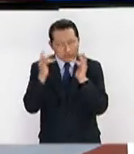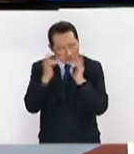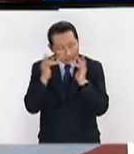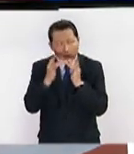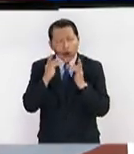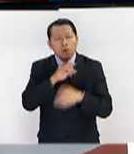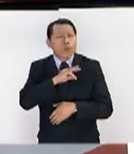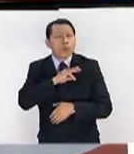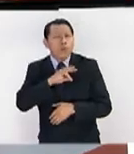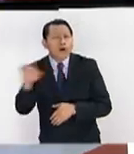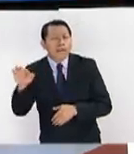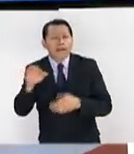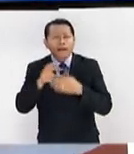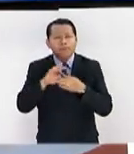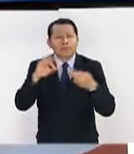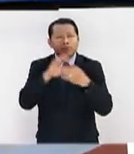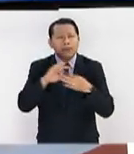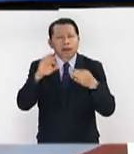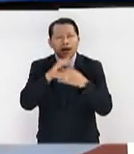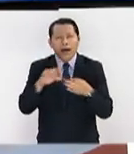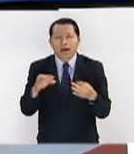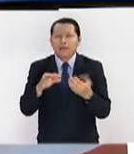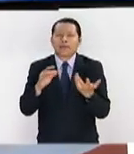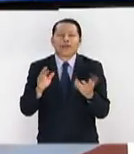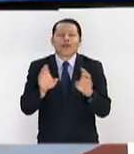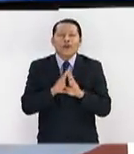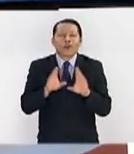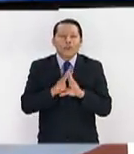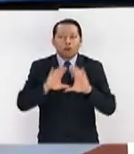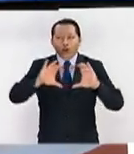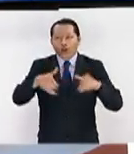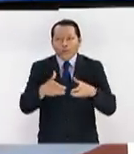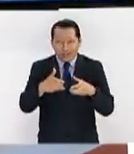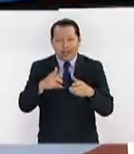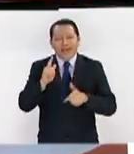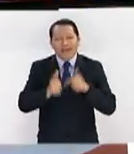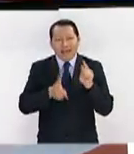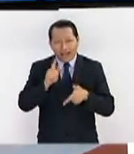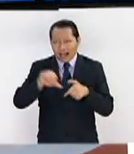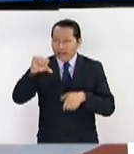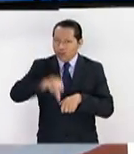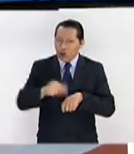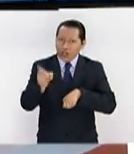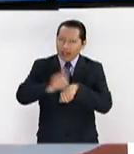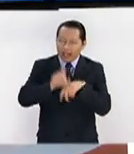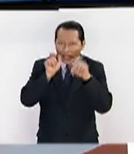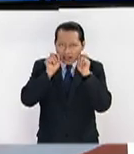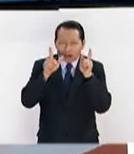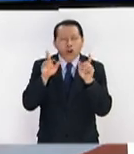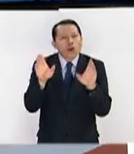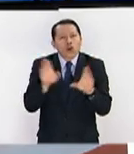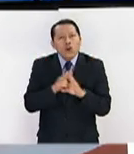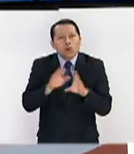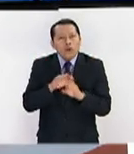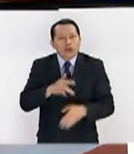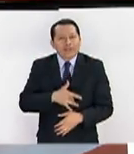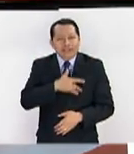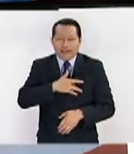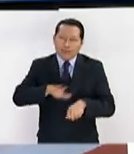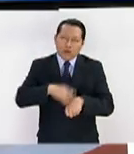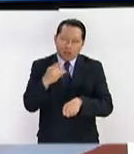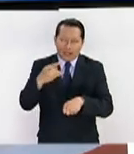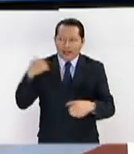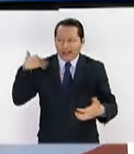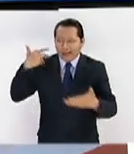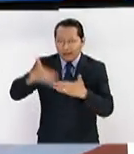que nos platiques cómo ha despertado esta comunidad allá en Texas después de este terrible tiroteo considerado uno de los peores en la historia de